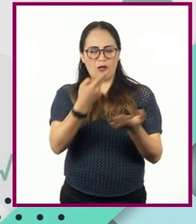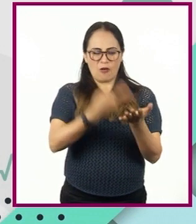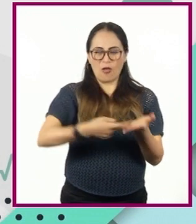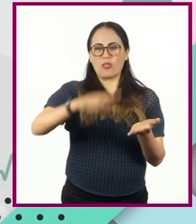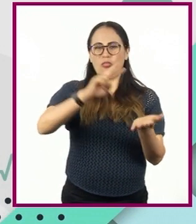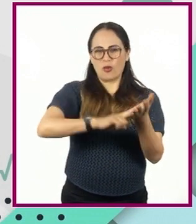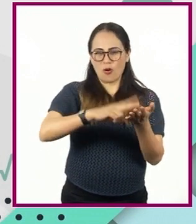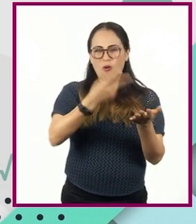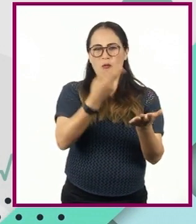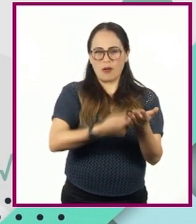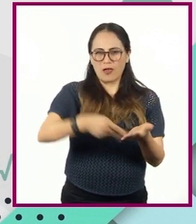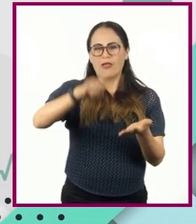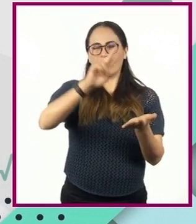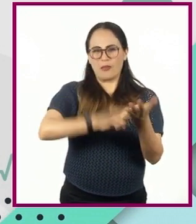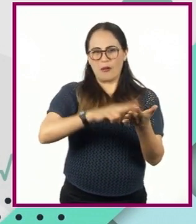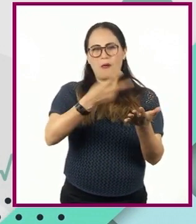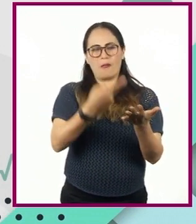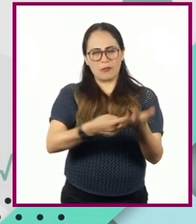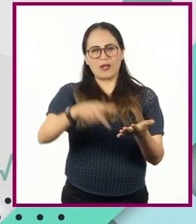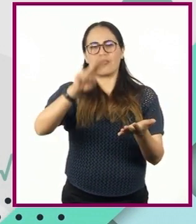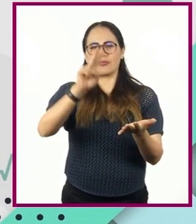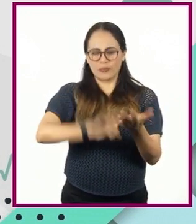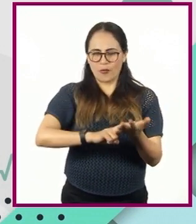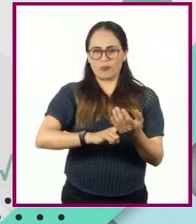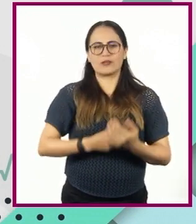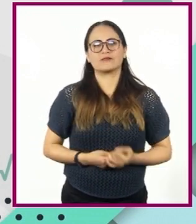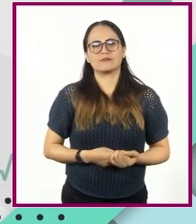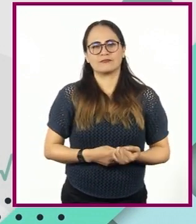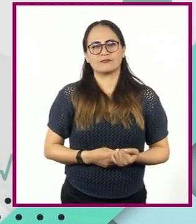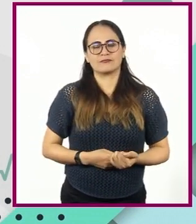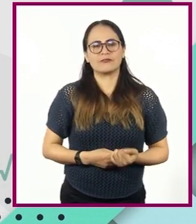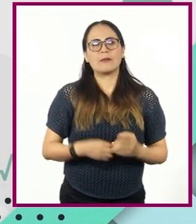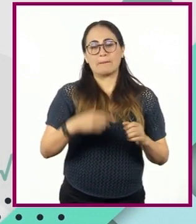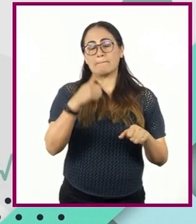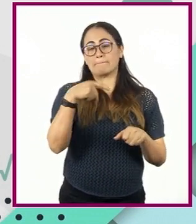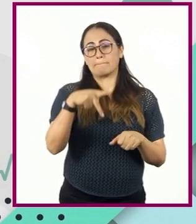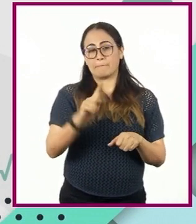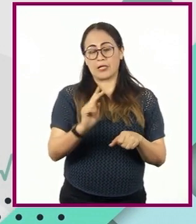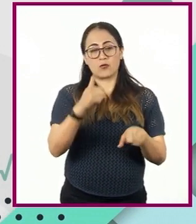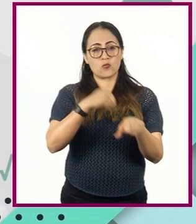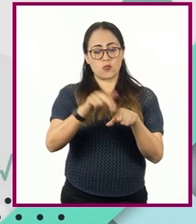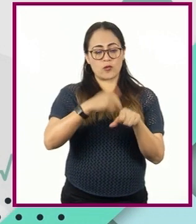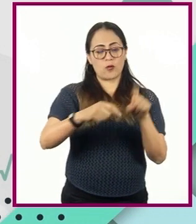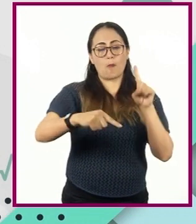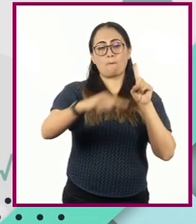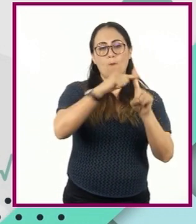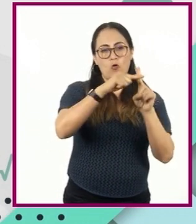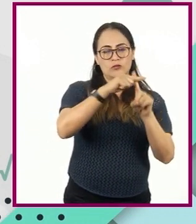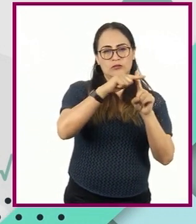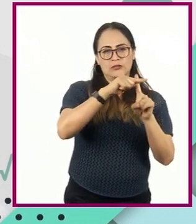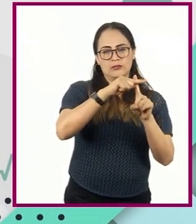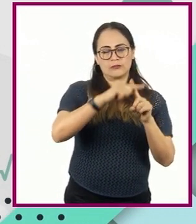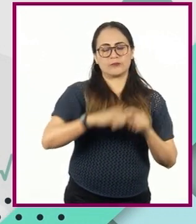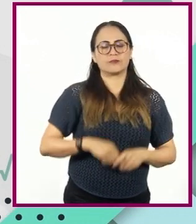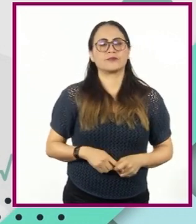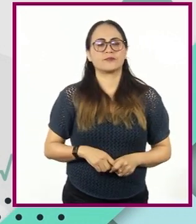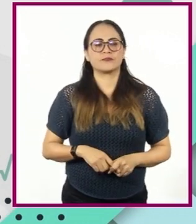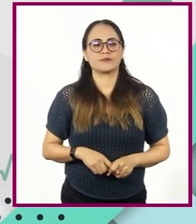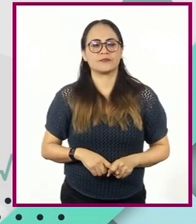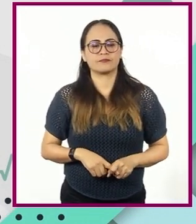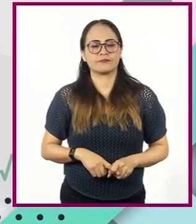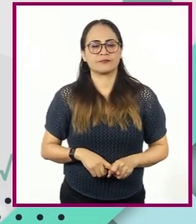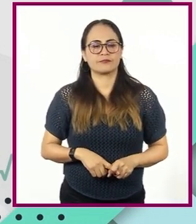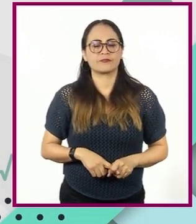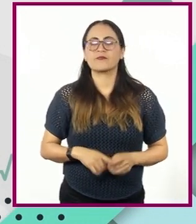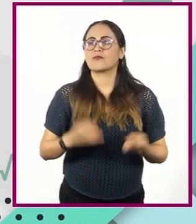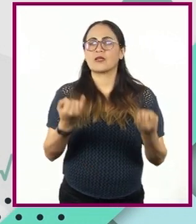valores numéricos que cumplen con la condición de ser un número positivo, cuyo valor es el doble del número anterior, que